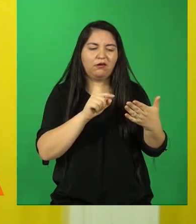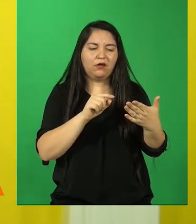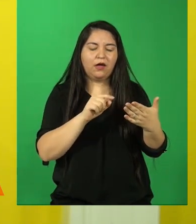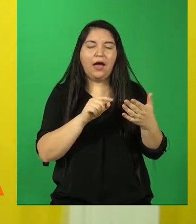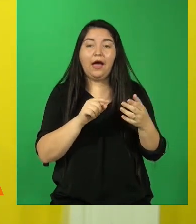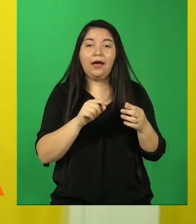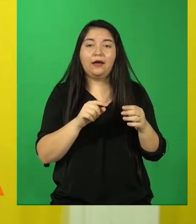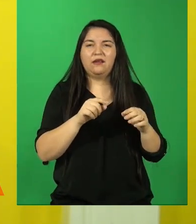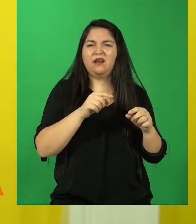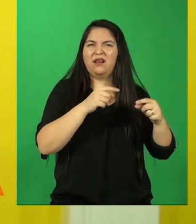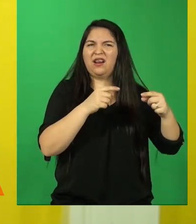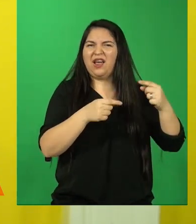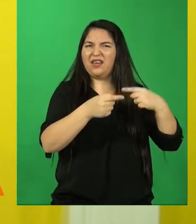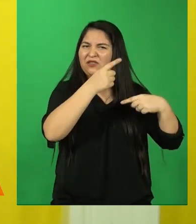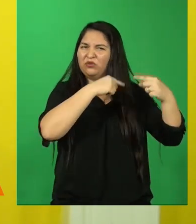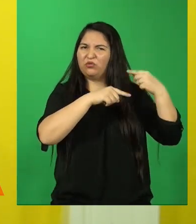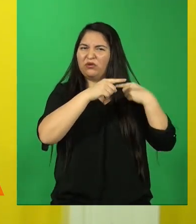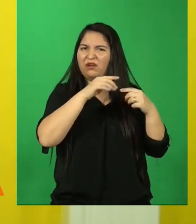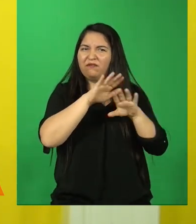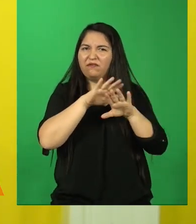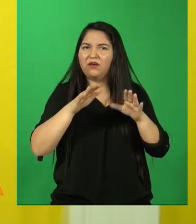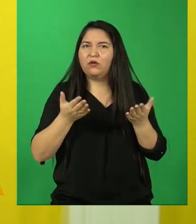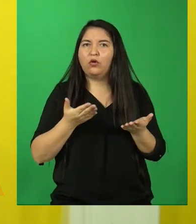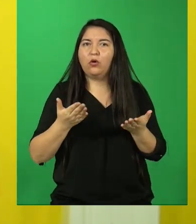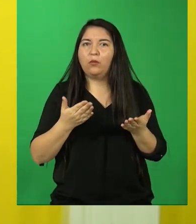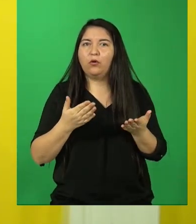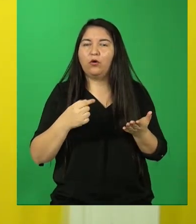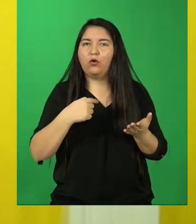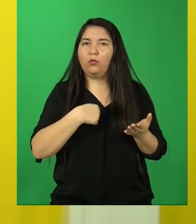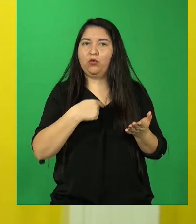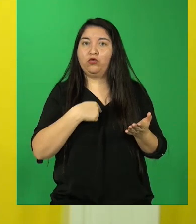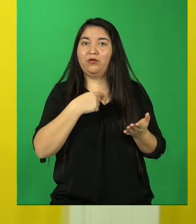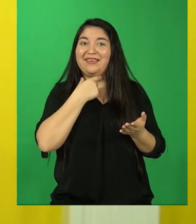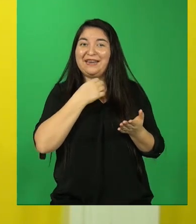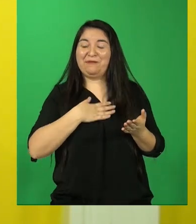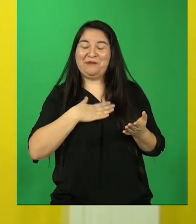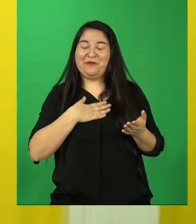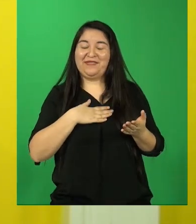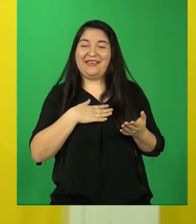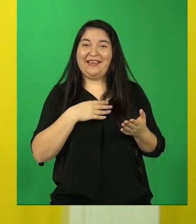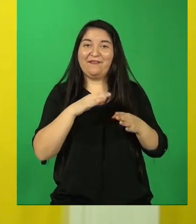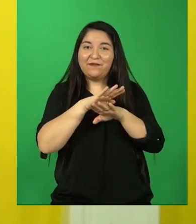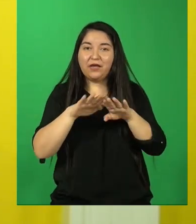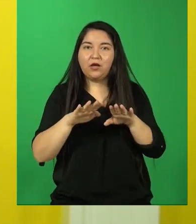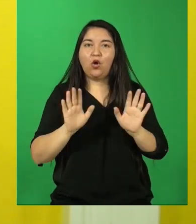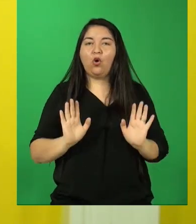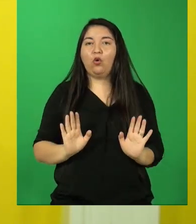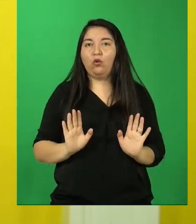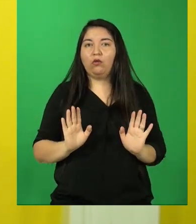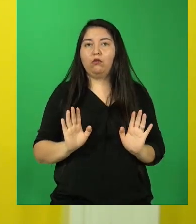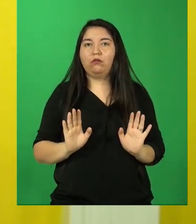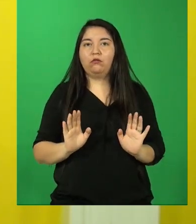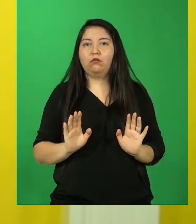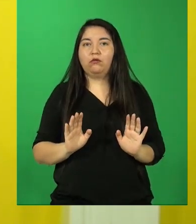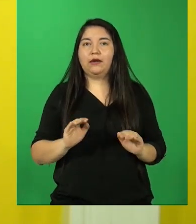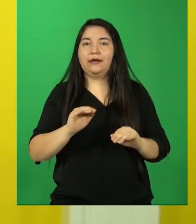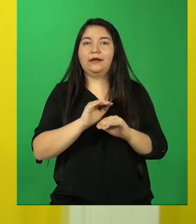cómo va a concluir la historia. ¿Va a concluir como yo quería o va a concluir